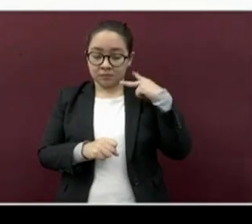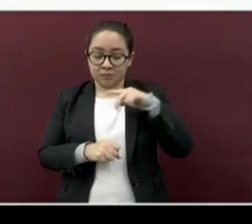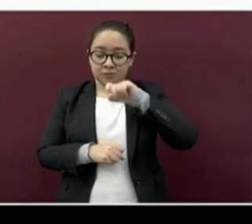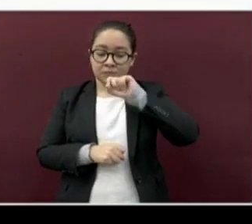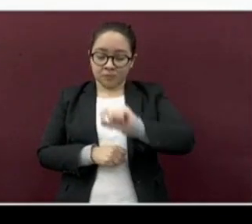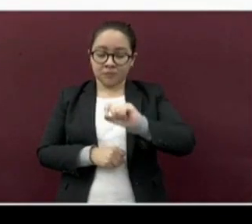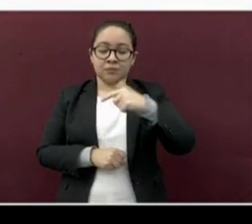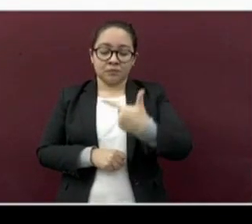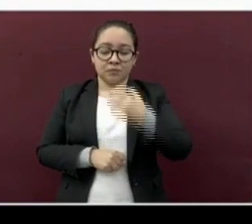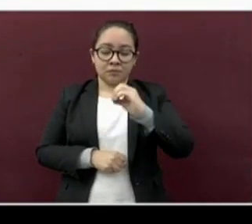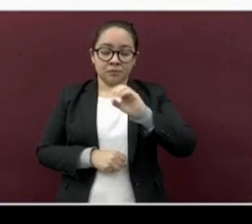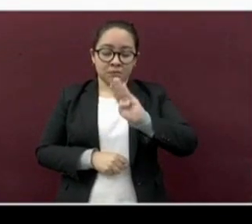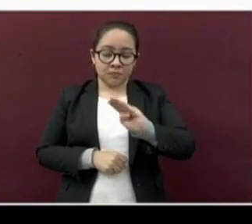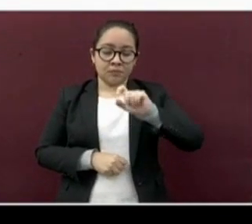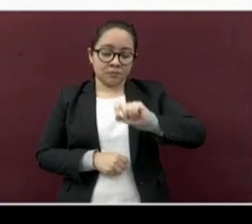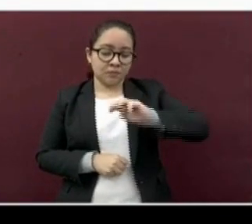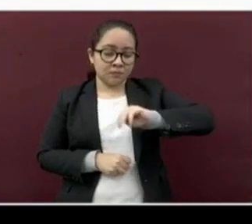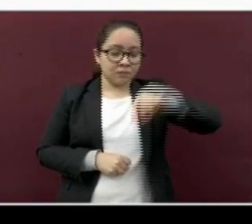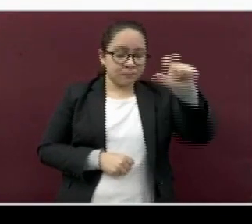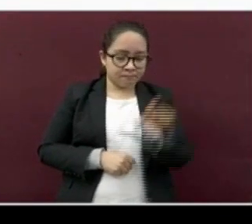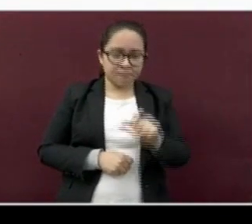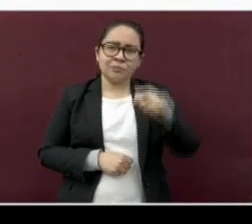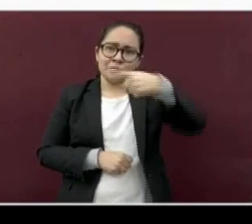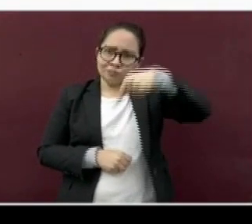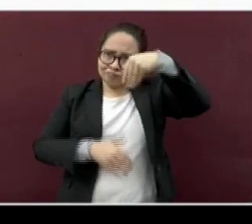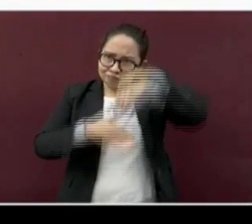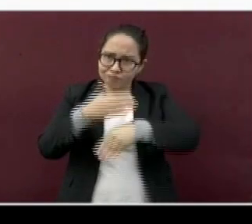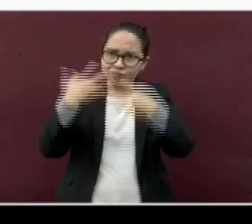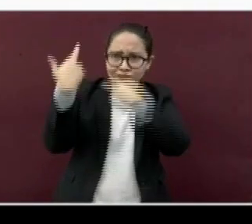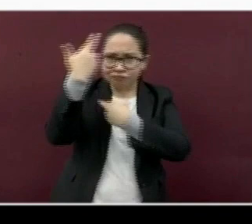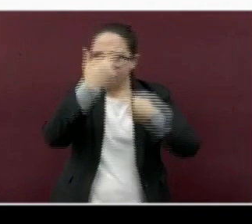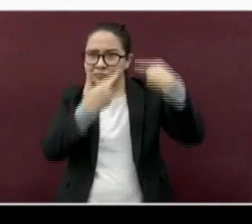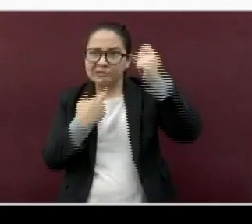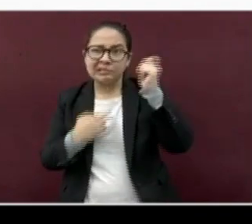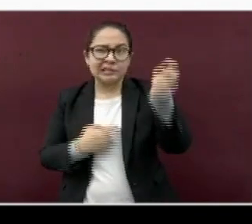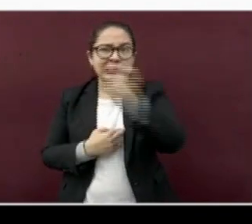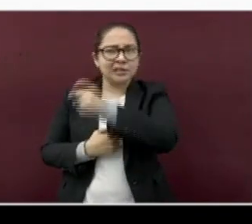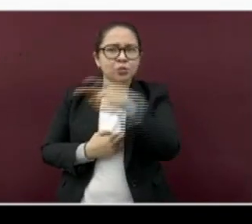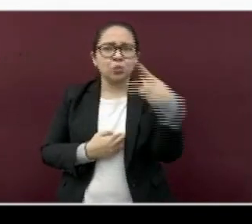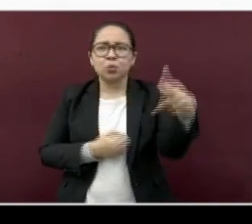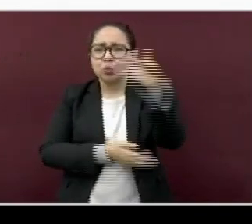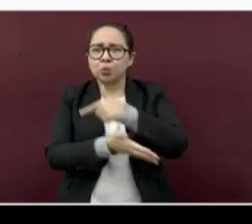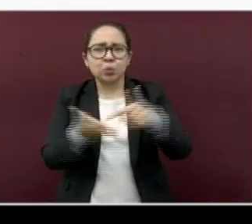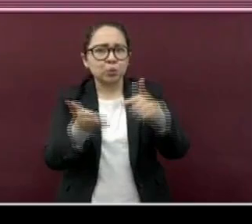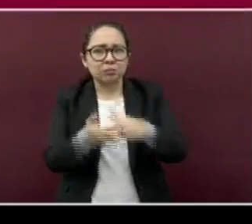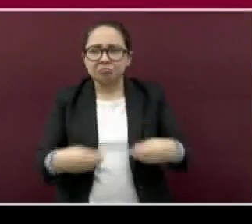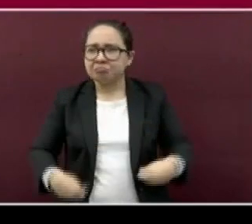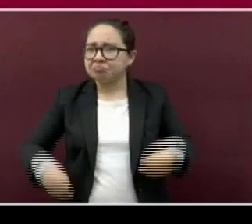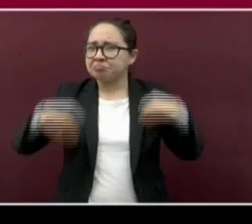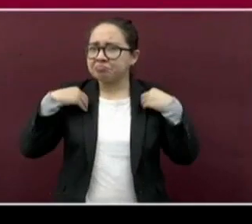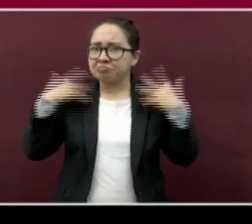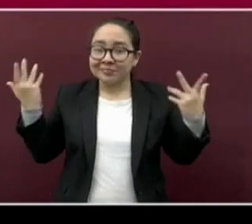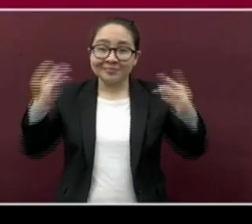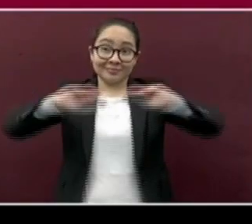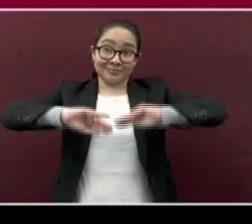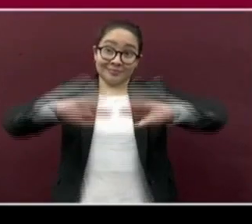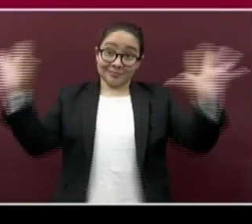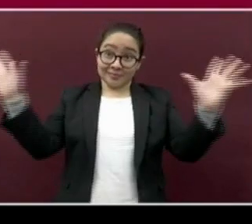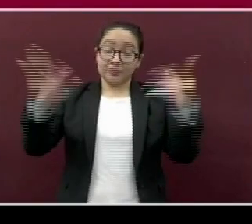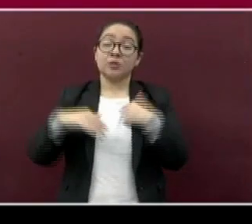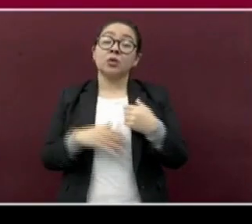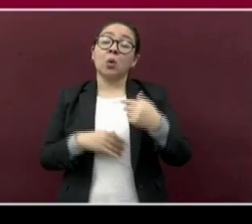coronavirus.veracruz.gob.mx pueden consultar cuál es la situación epidemiológica de sus municipios, y por supuesto en el